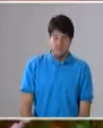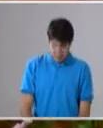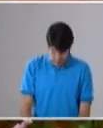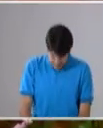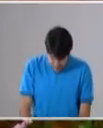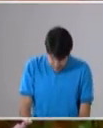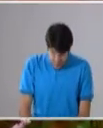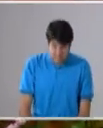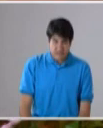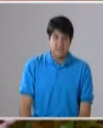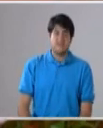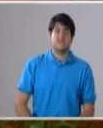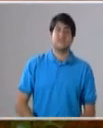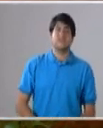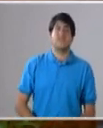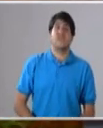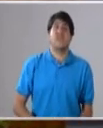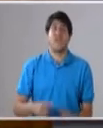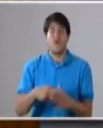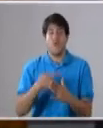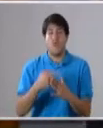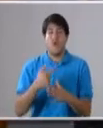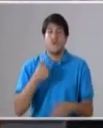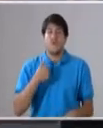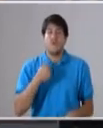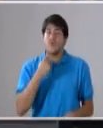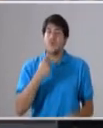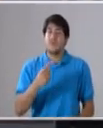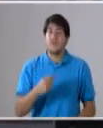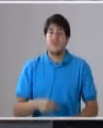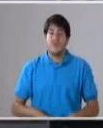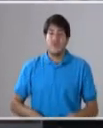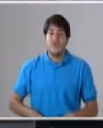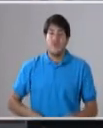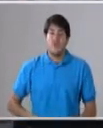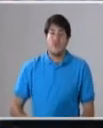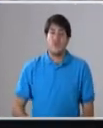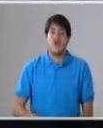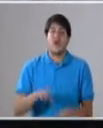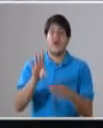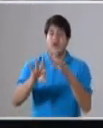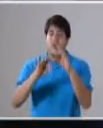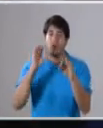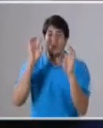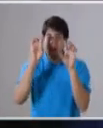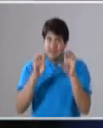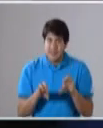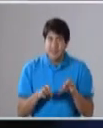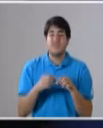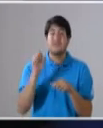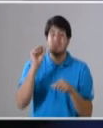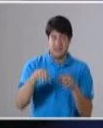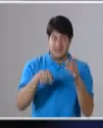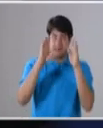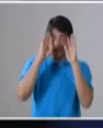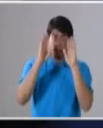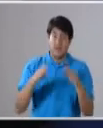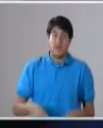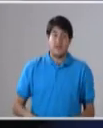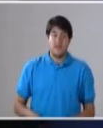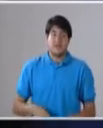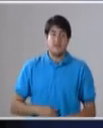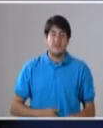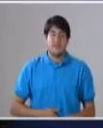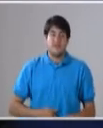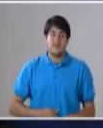Y cuando yo se lo he dicho a algunas personas que sí me ponen atención, hermano, cuando les conviene, sobre todo, me dicen: